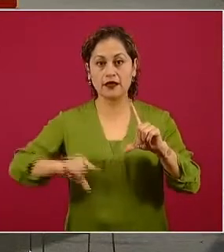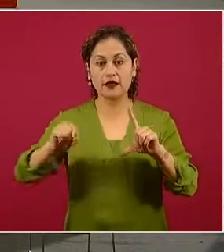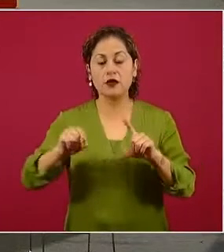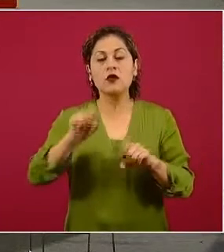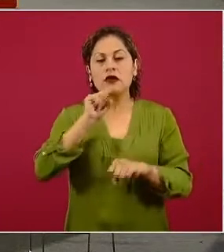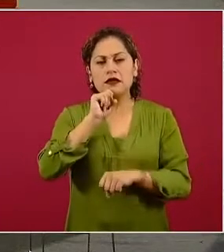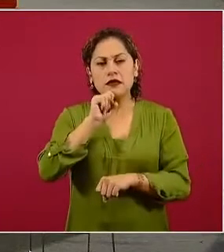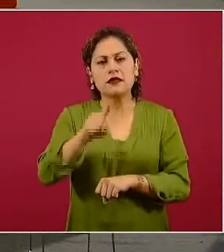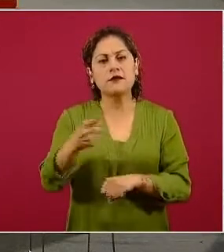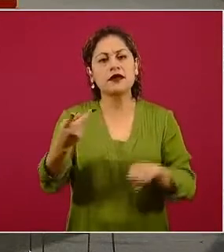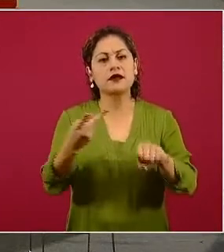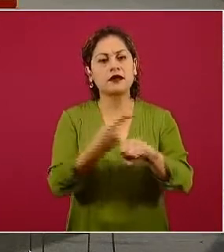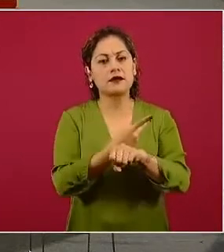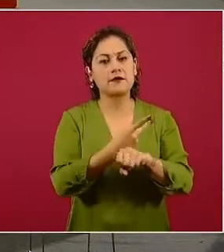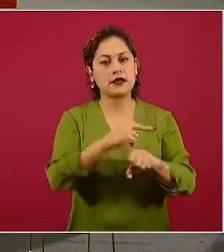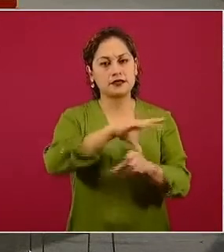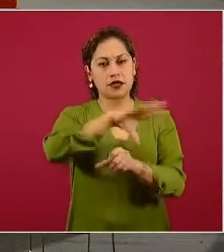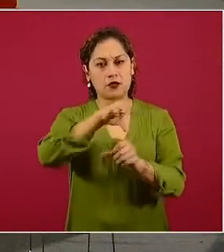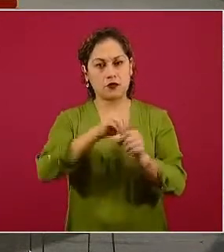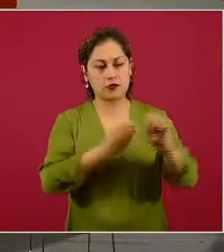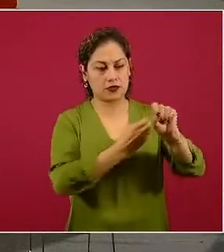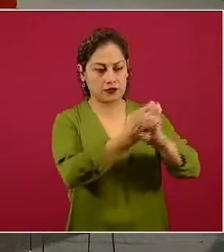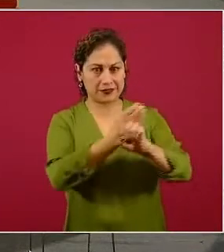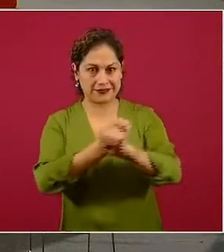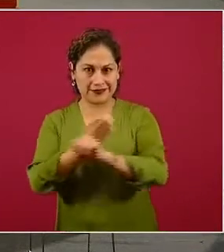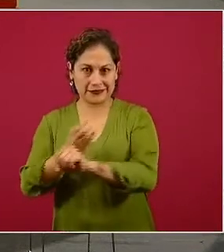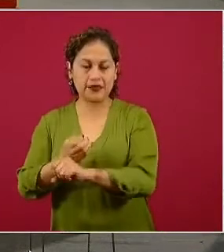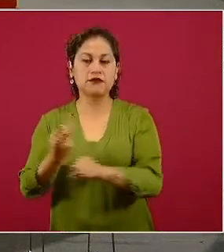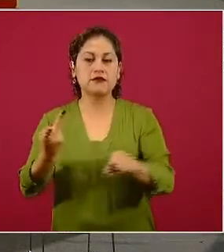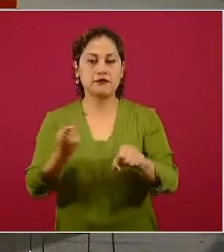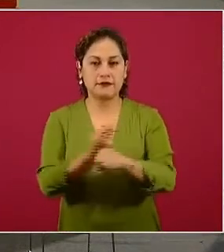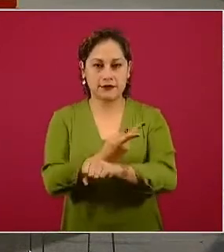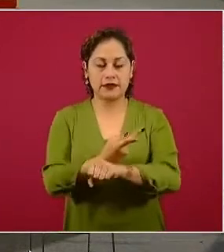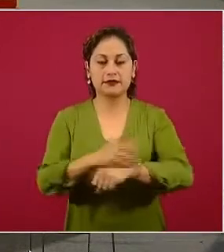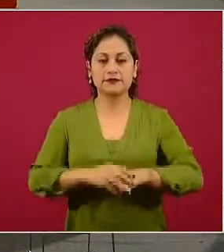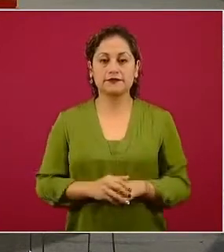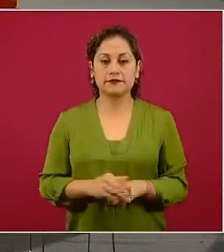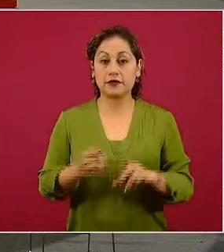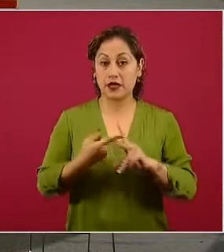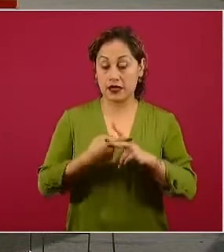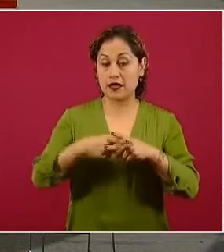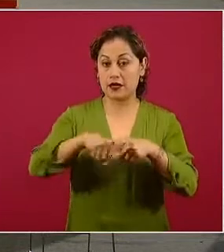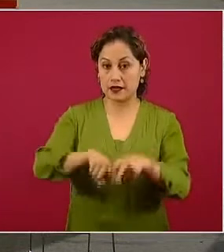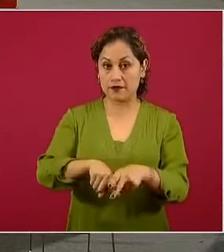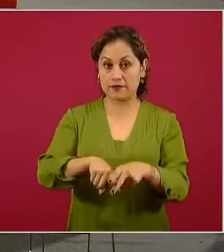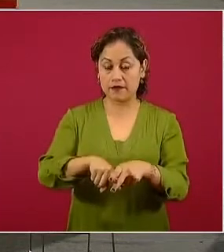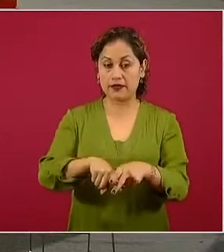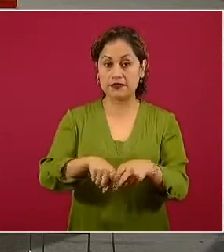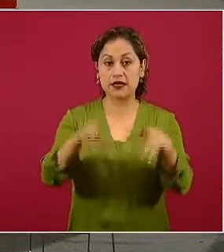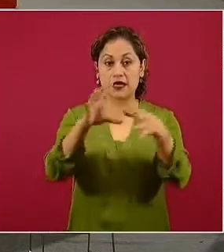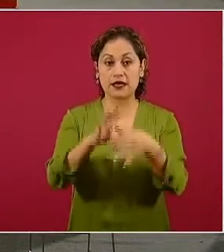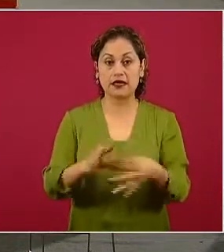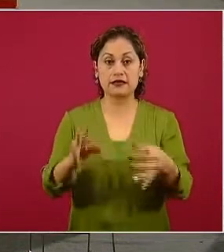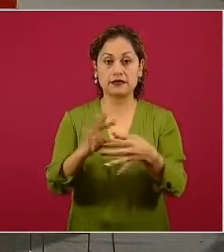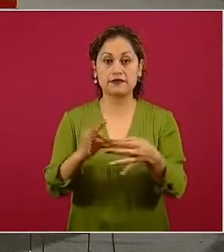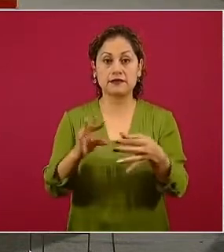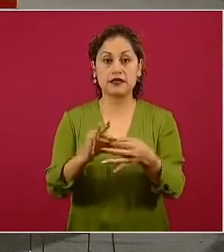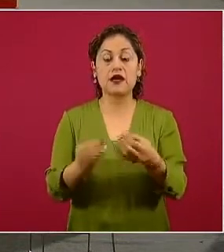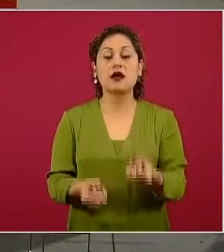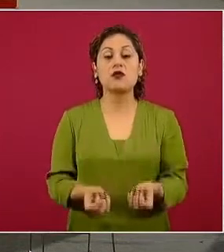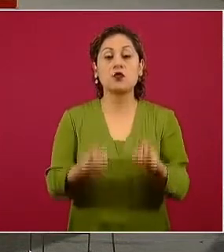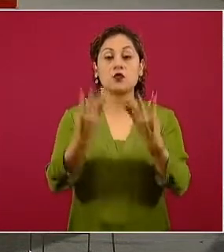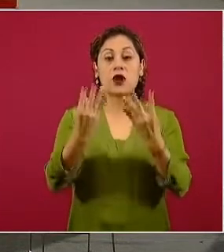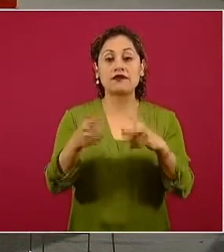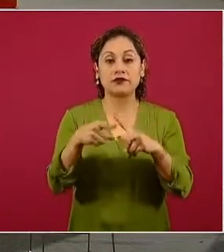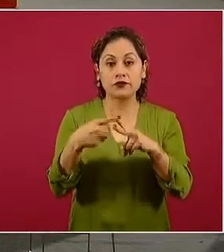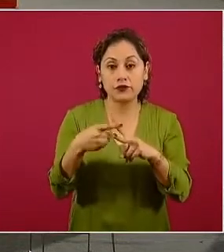teniendo en todo el territorio nacional. Vamos a iniciar precisamente con la actualización de las cifras